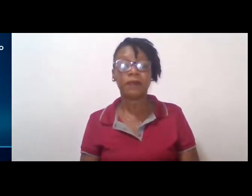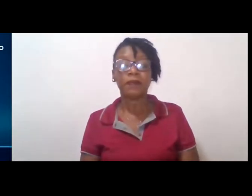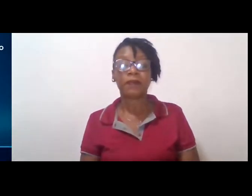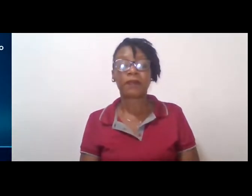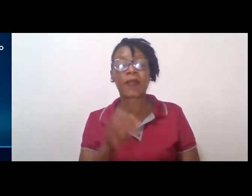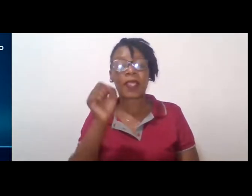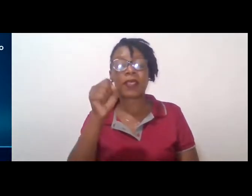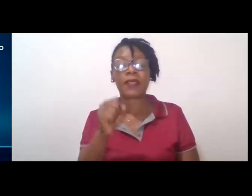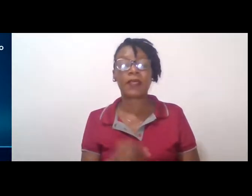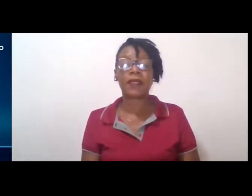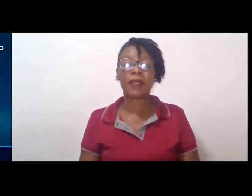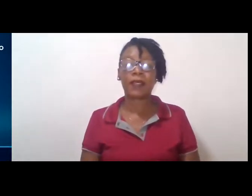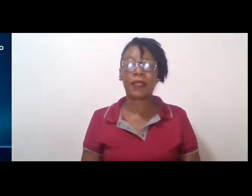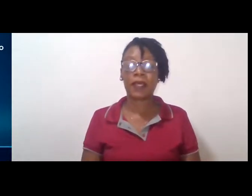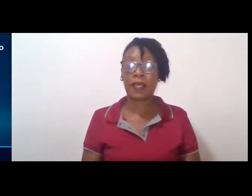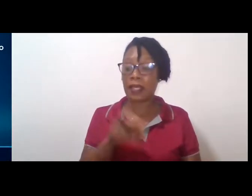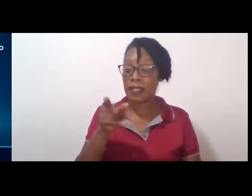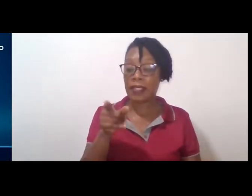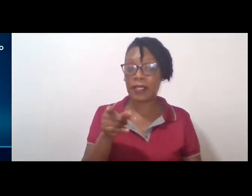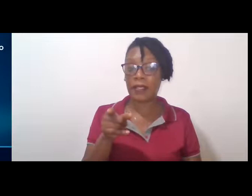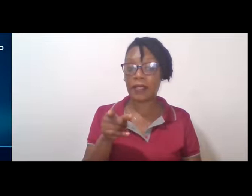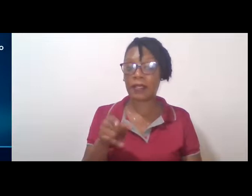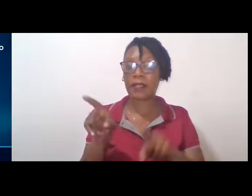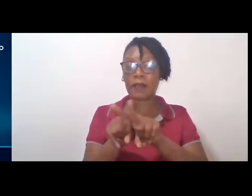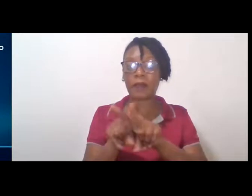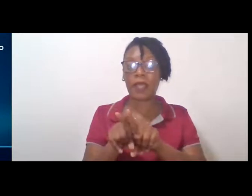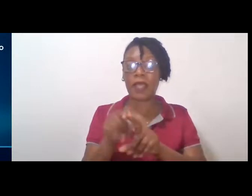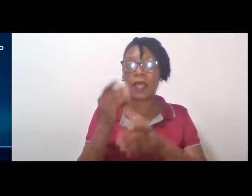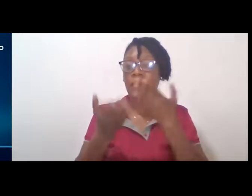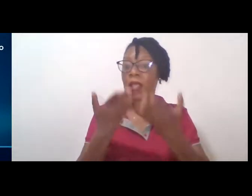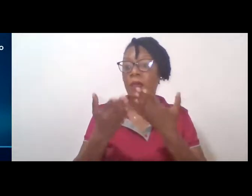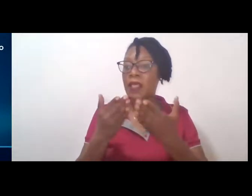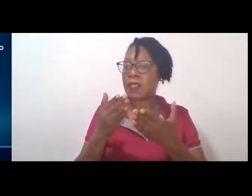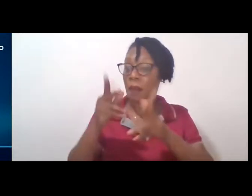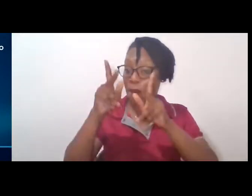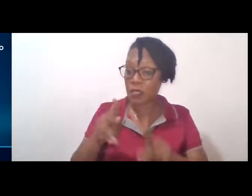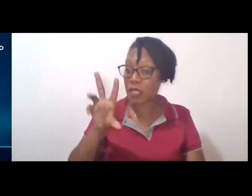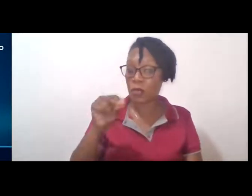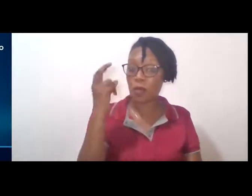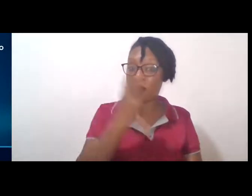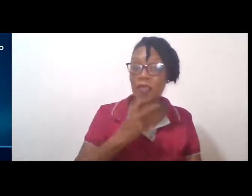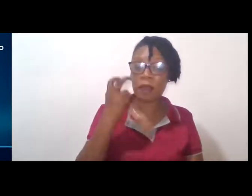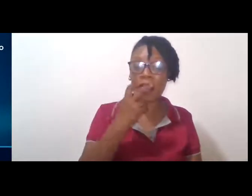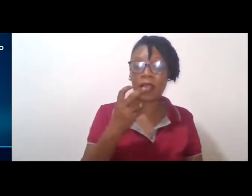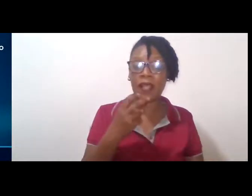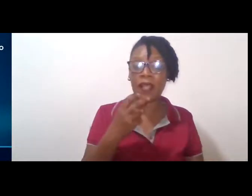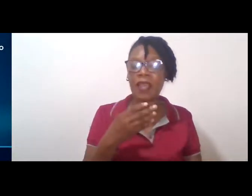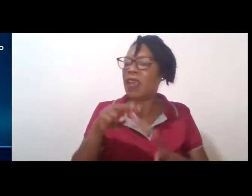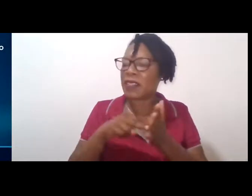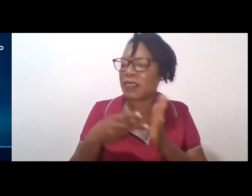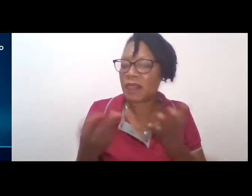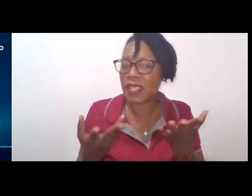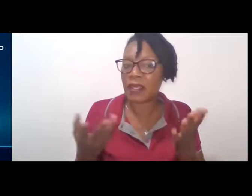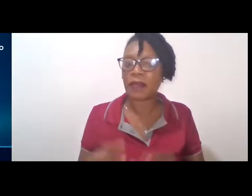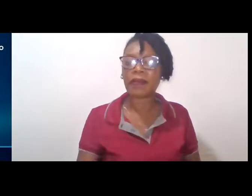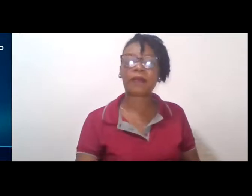que esto, en el caso también, inclusive que la persona sea no verbal. ¿Y a qué me refiero con eso?